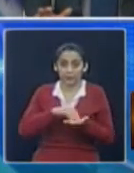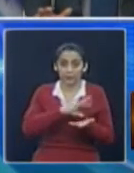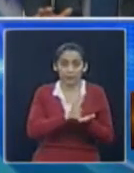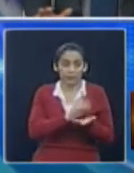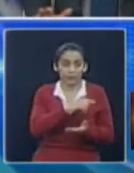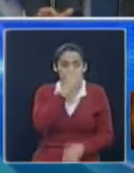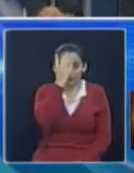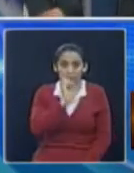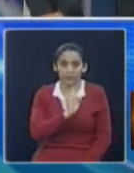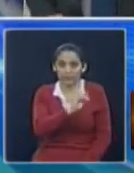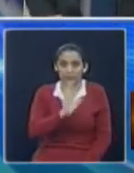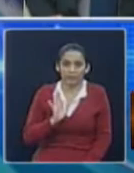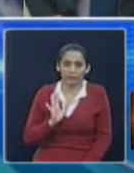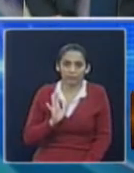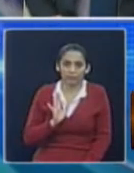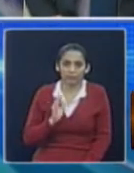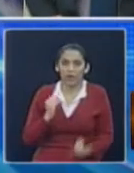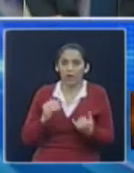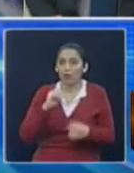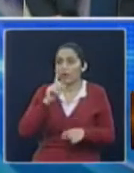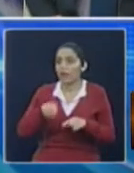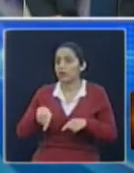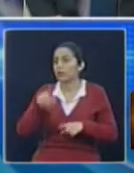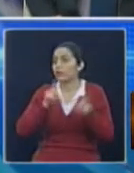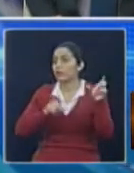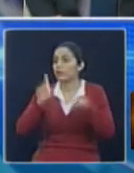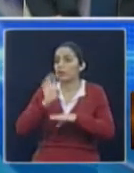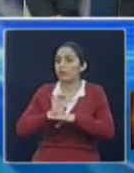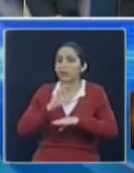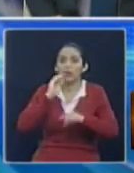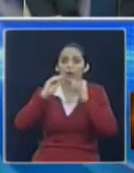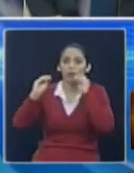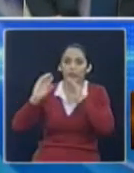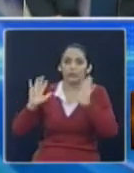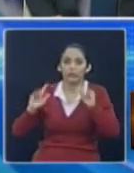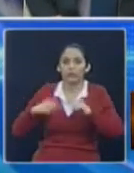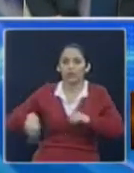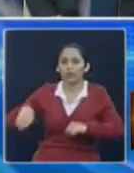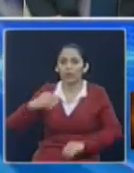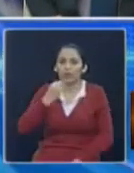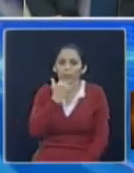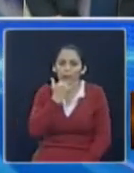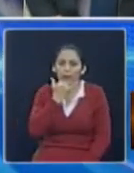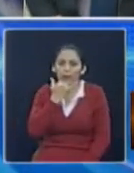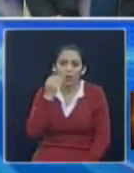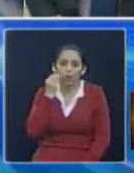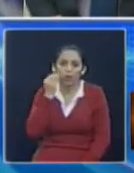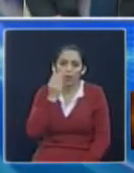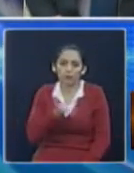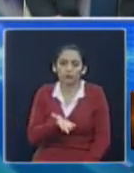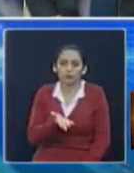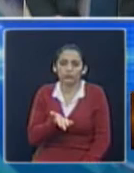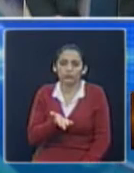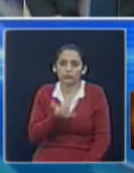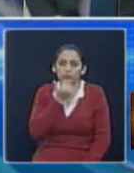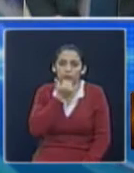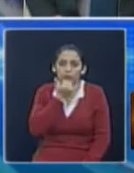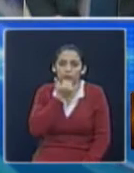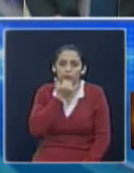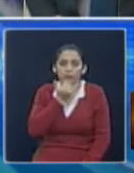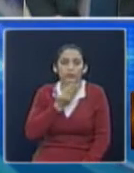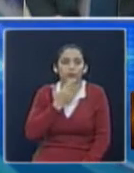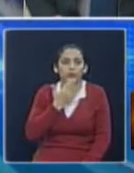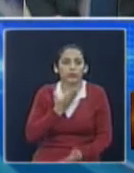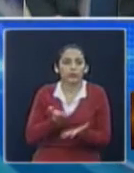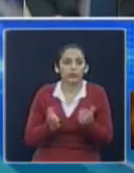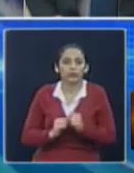vote. Yo estoy alertando al Ecuador del tonteo a que se puede caer, a la